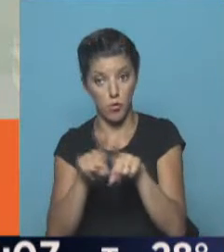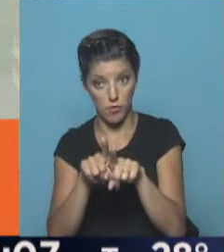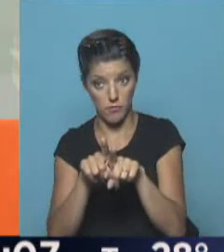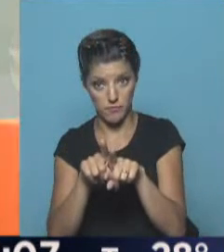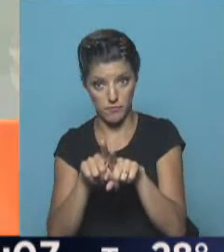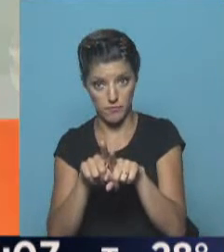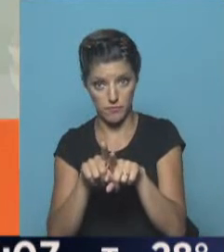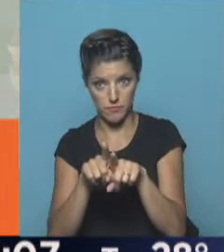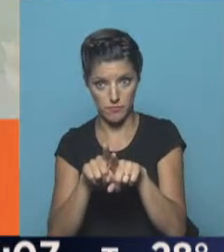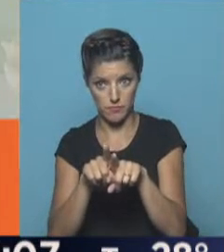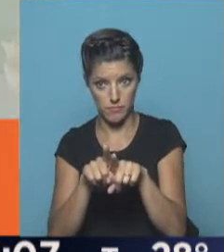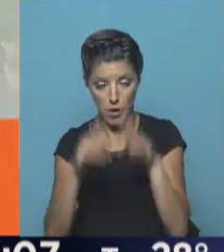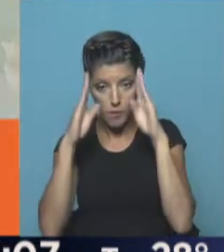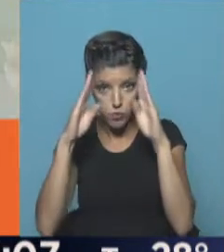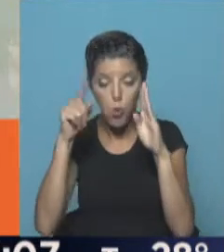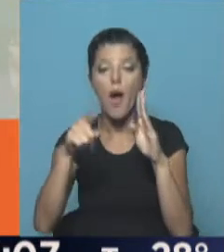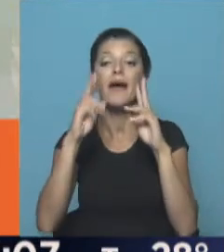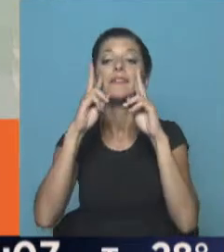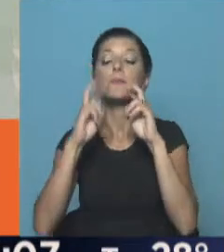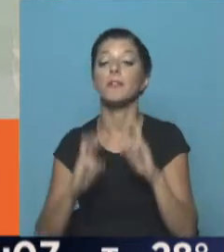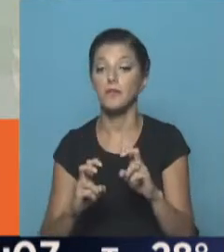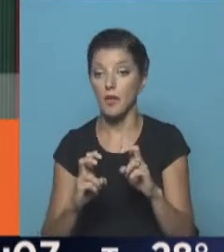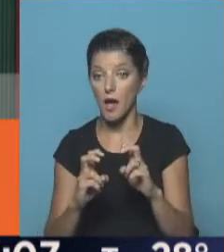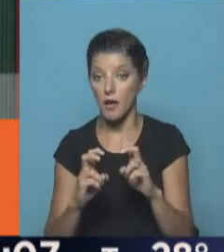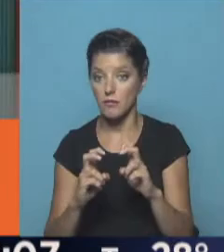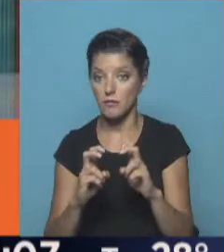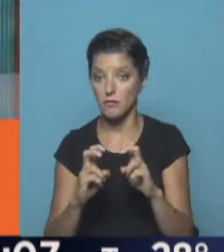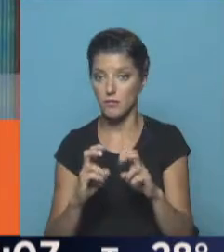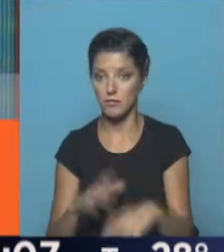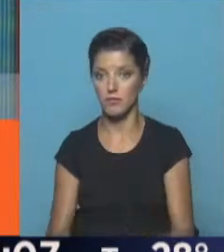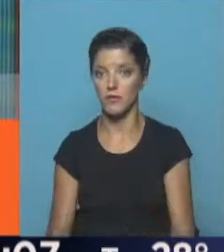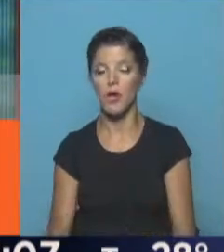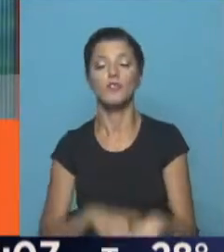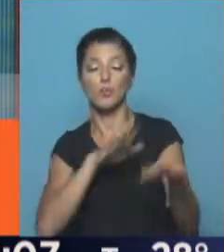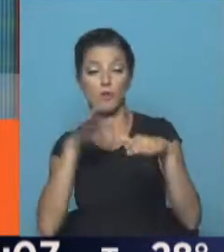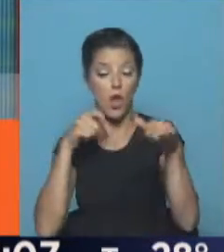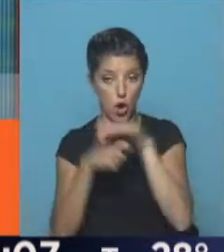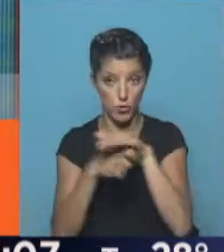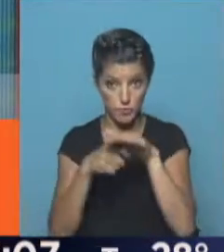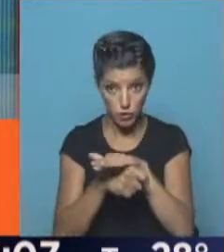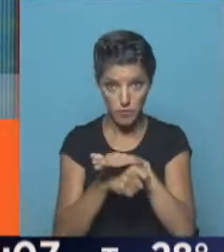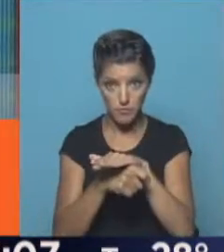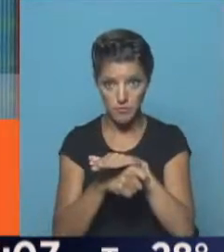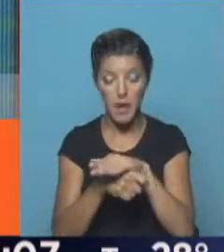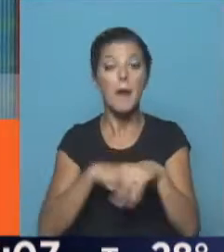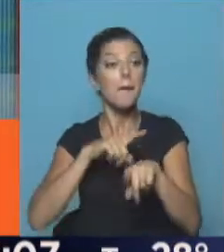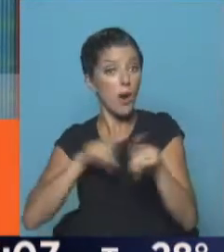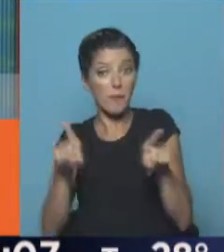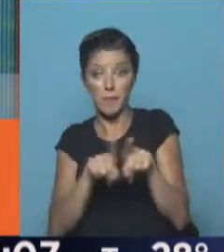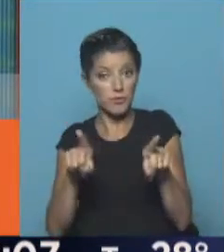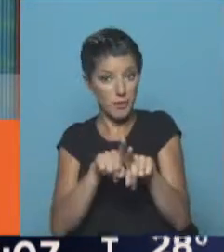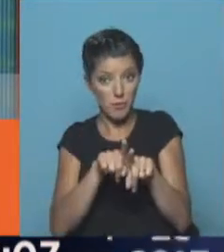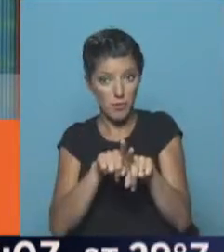actuando sobre unas prácticas deshonestas y corruptas pero al mismo tiempo está